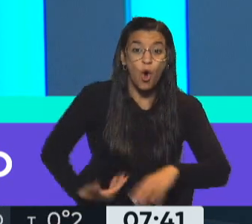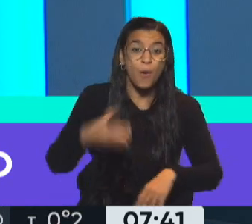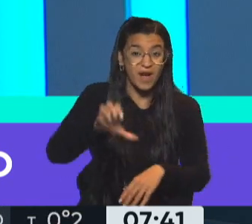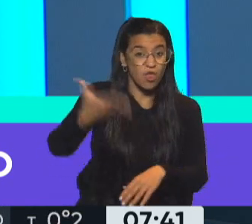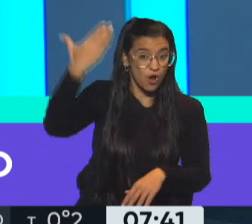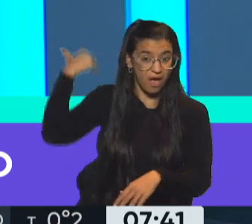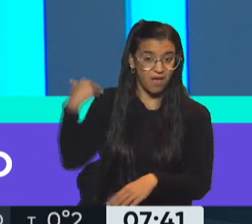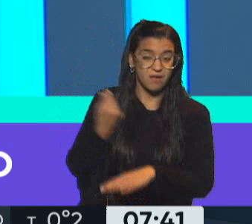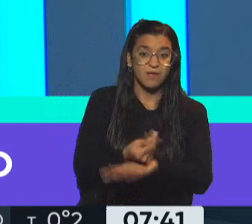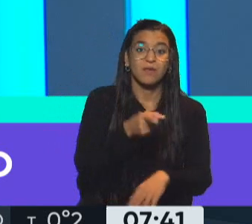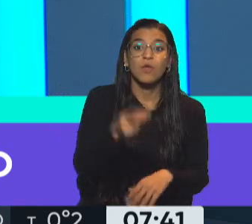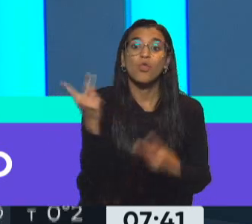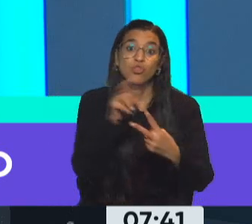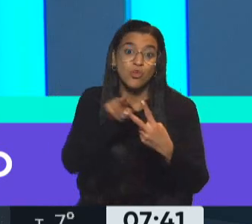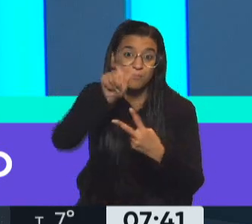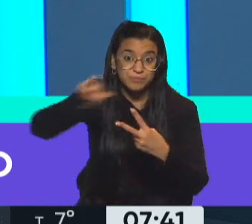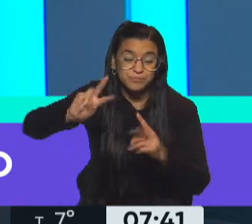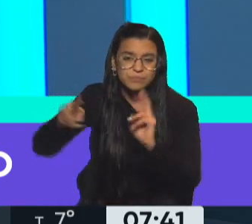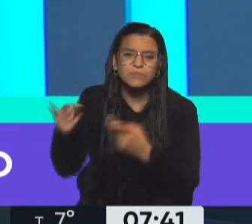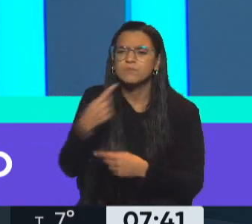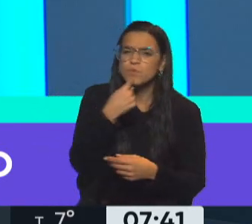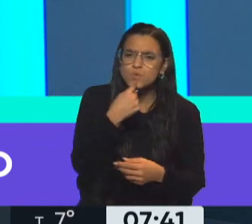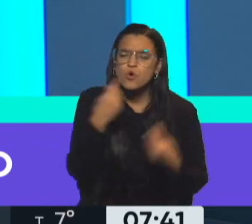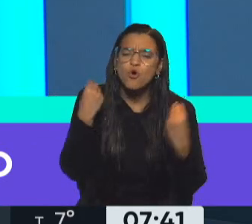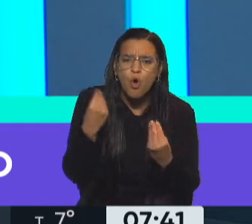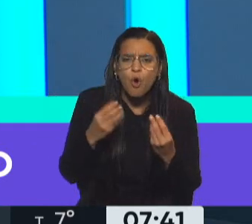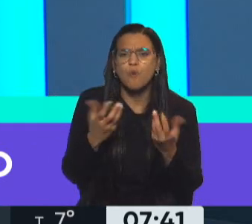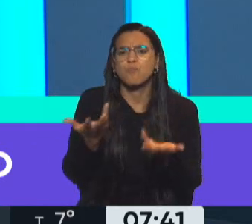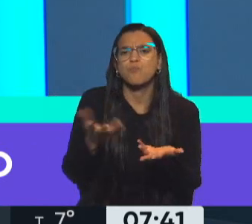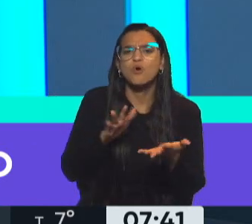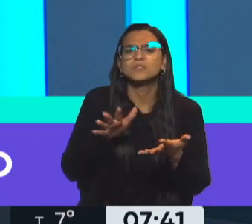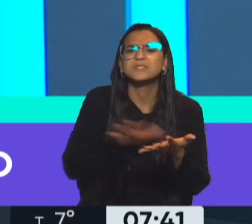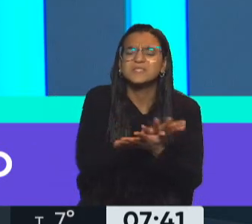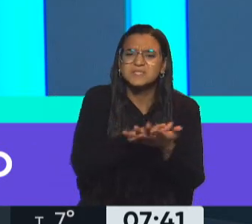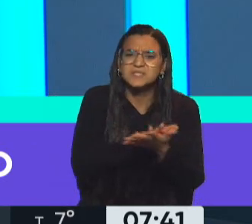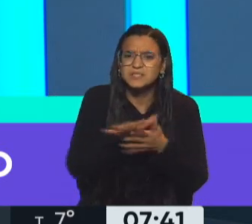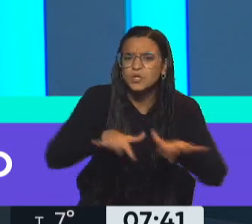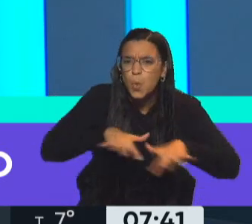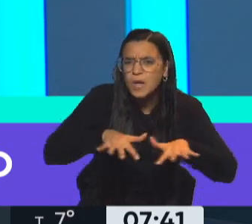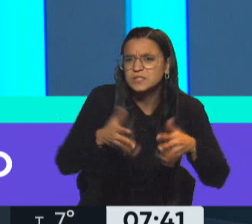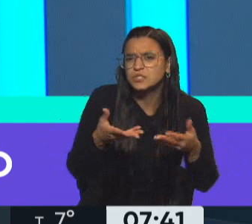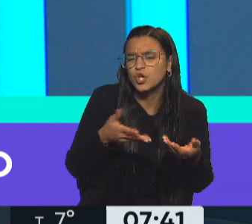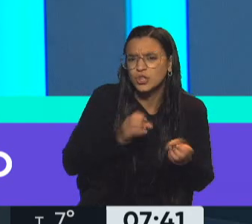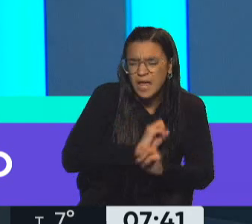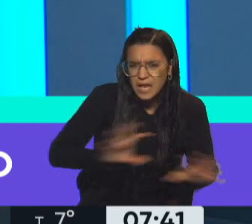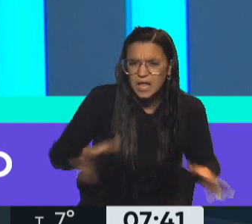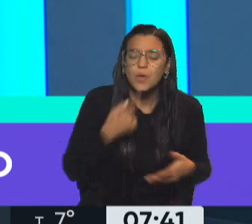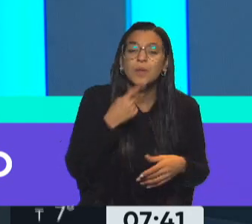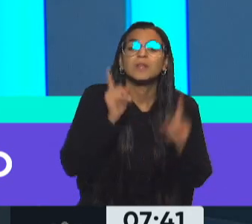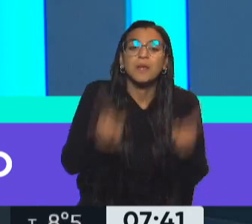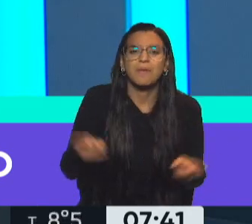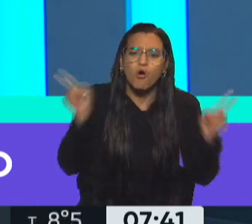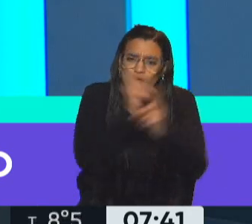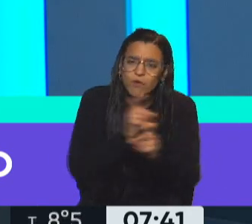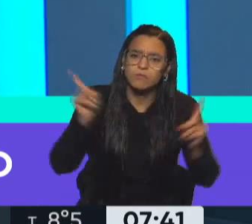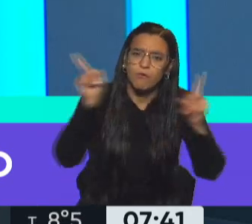Buenos Aires, y hubo muchos cuestionamientos al tratamiento precisamente de esa situación tan trágica, ni hablar de los conflictos permanentes